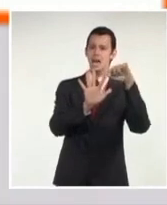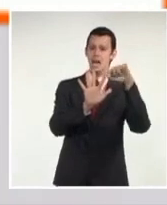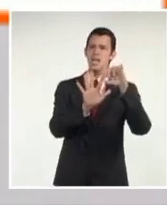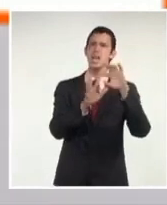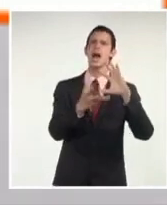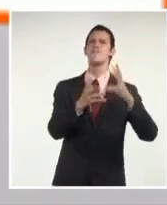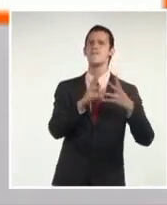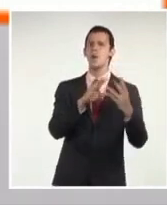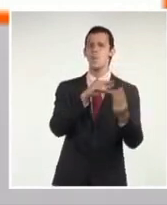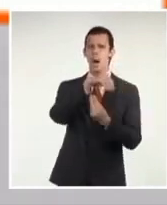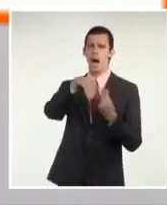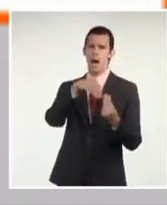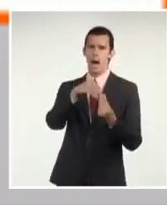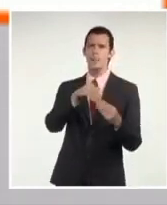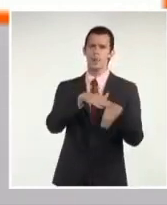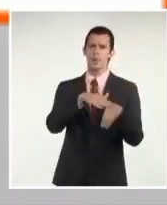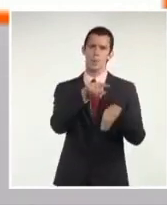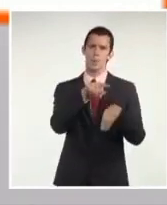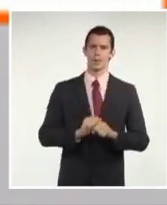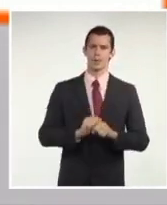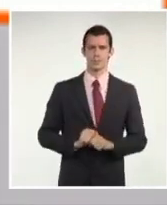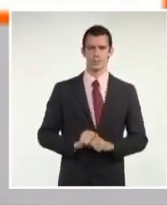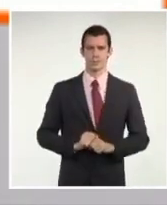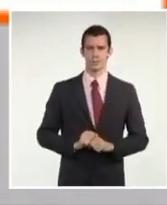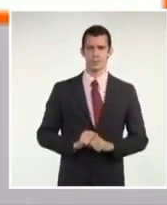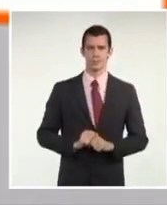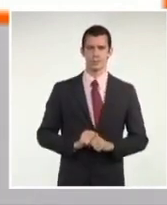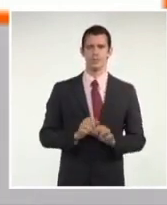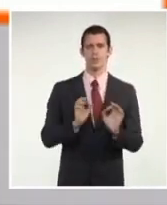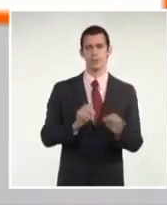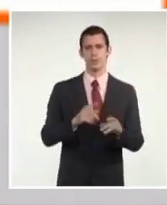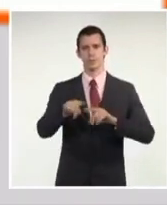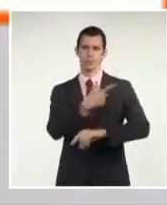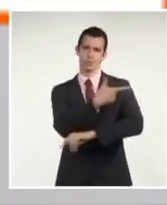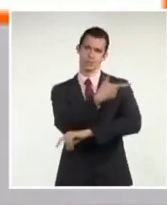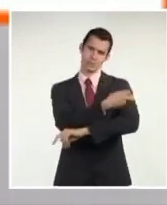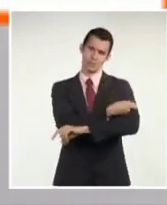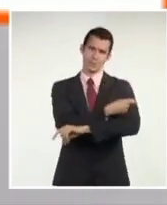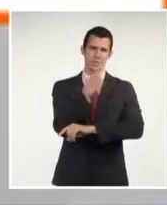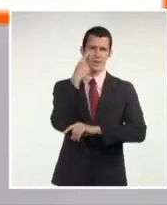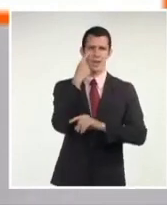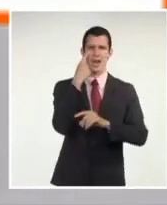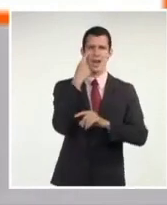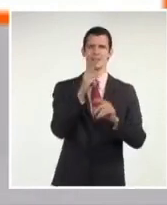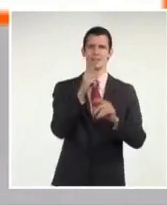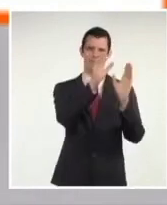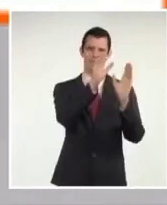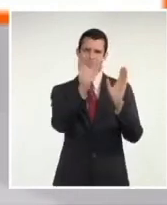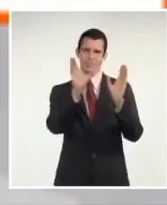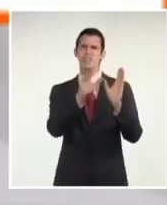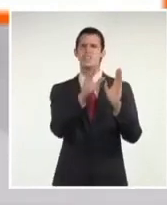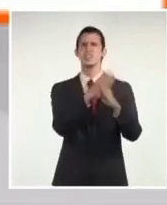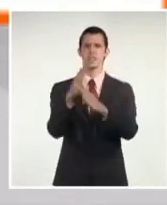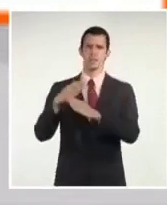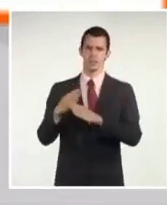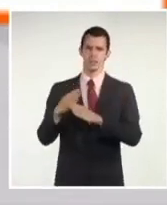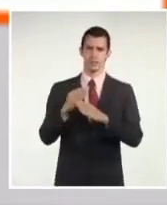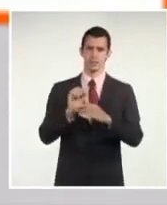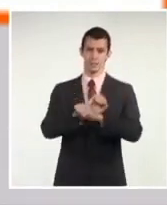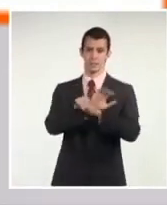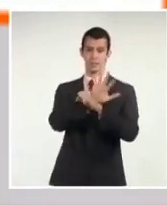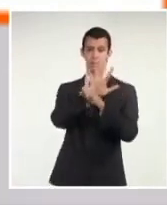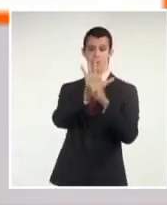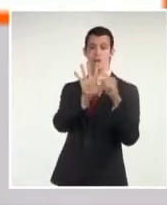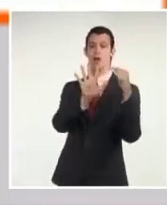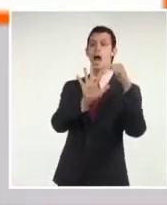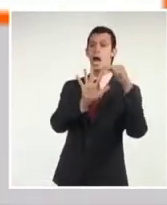vacuna, y se pega a esa zona. Y la tercera imagen es cuando esa proteína sufre mutaciones, ya no es exactamente igual a la